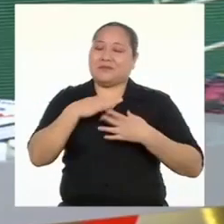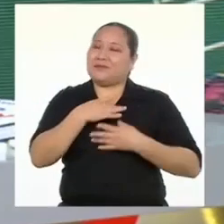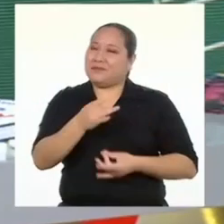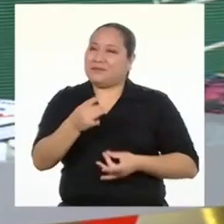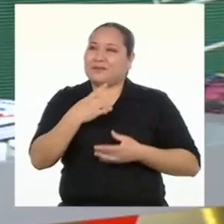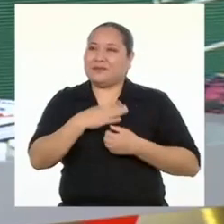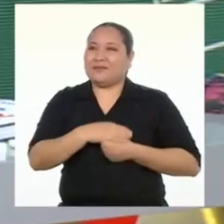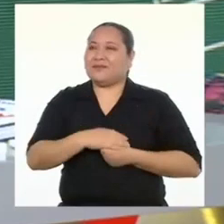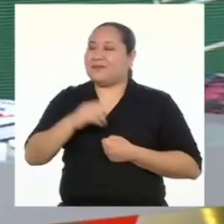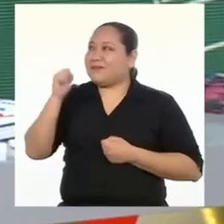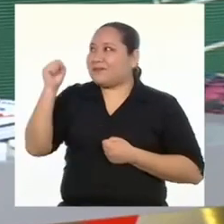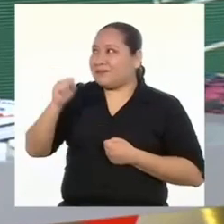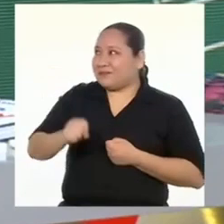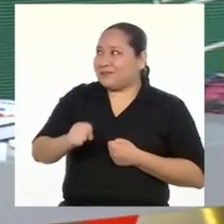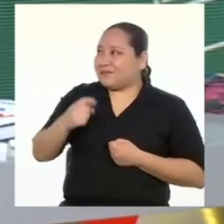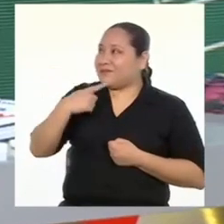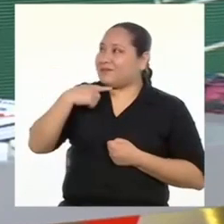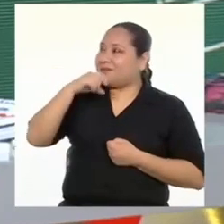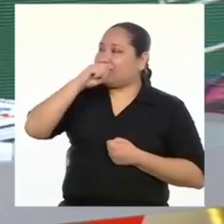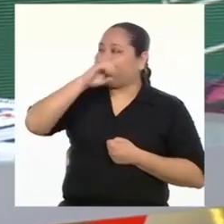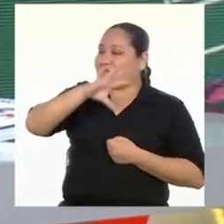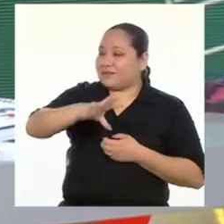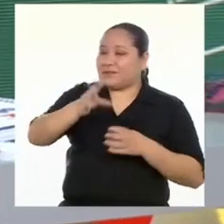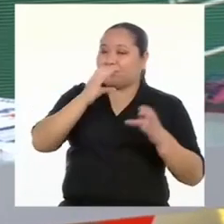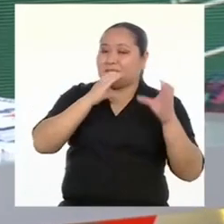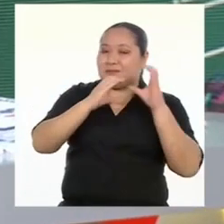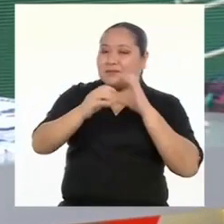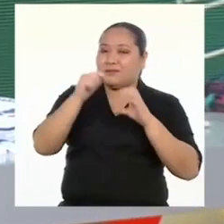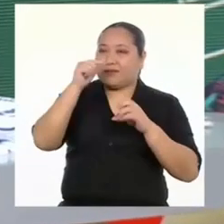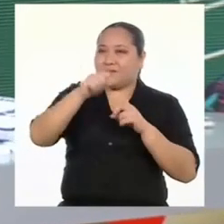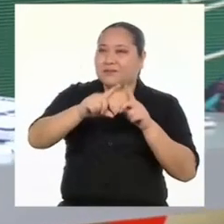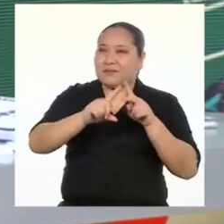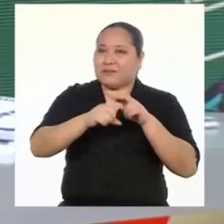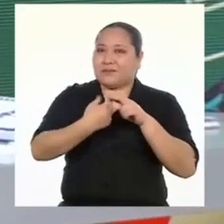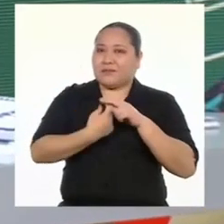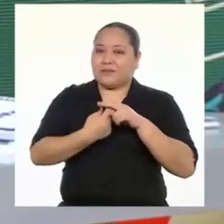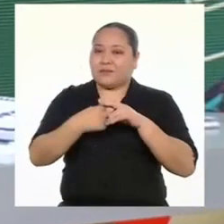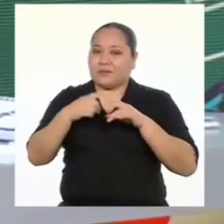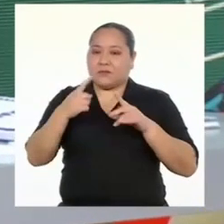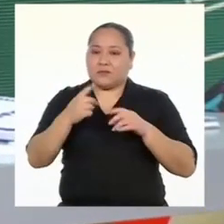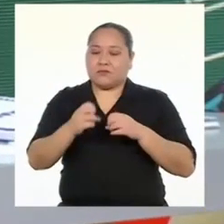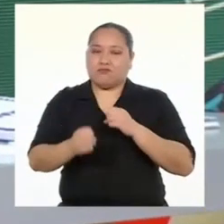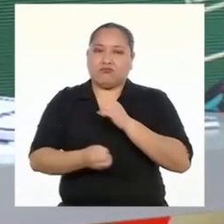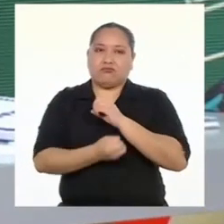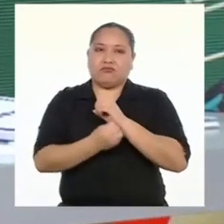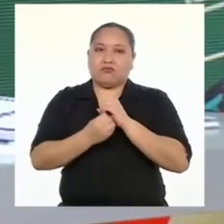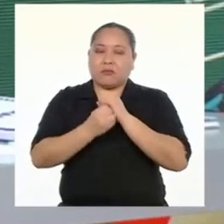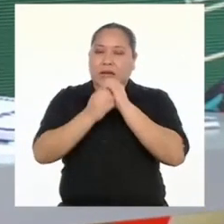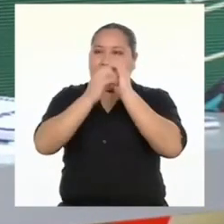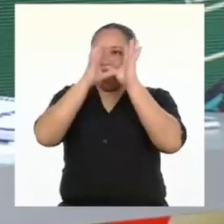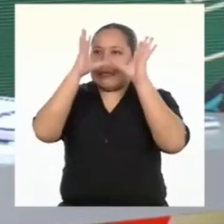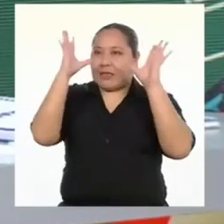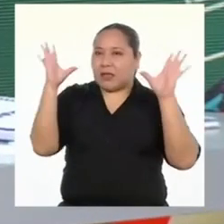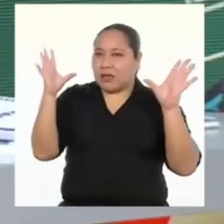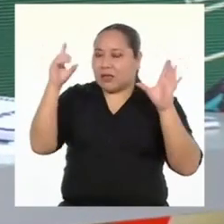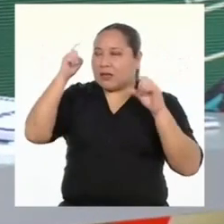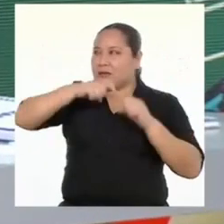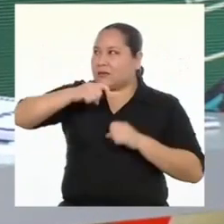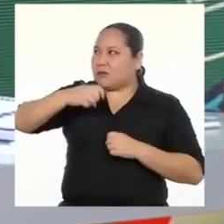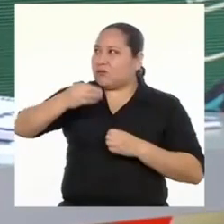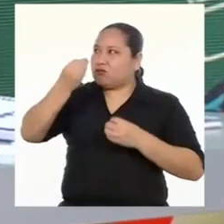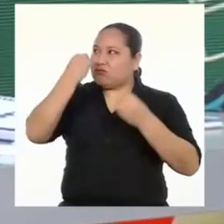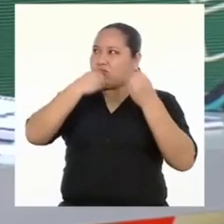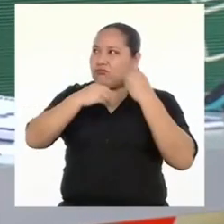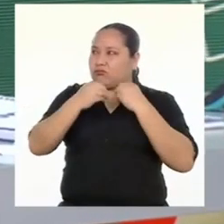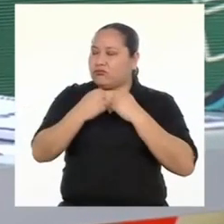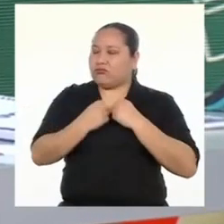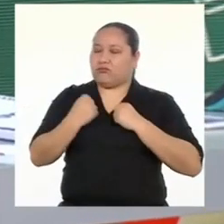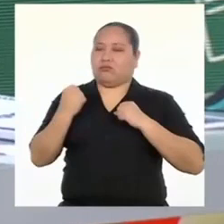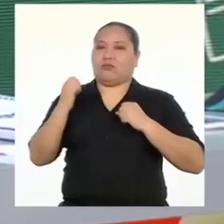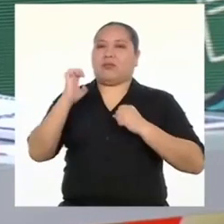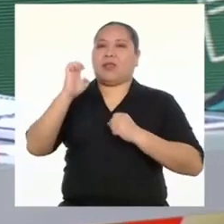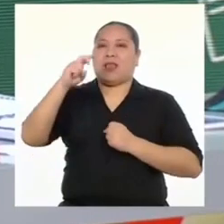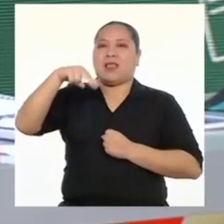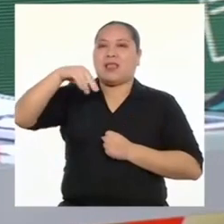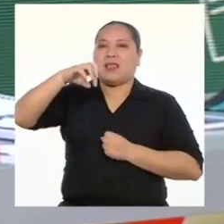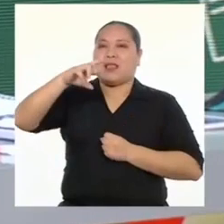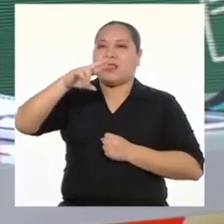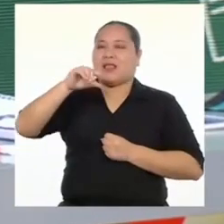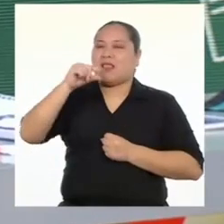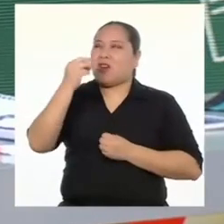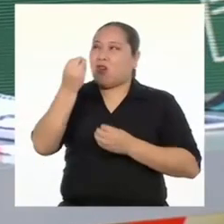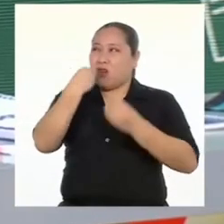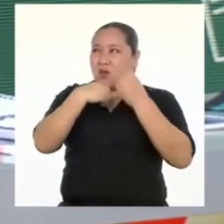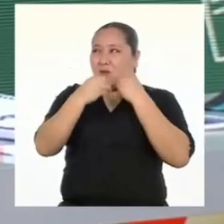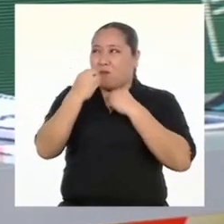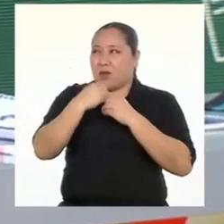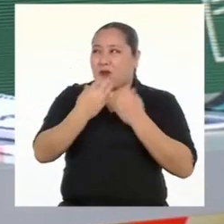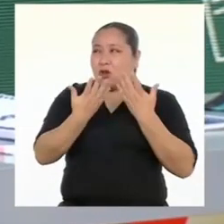interesante. Justamente estábamos conversando de que para iniciar nuestros días necesitamos energía. Y para eso debemos consumir alimentos